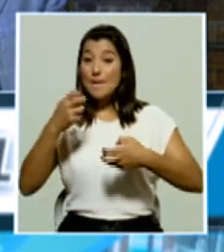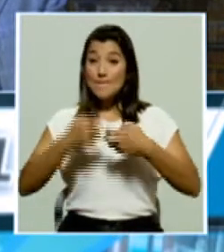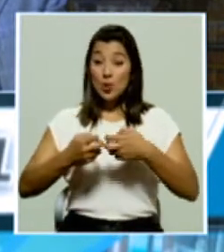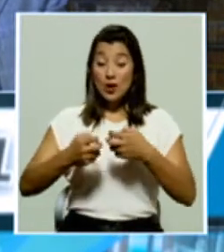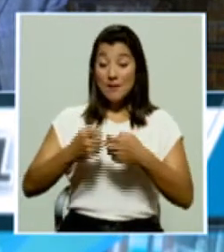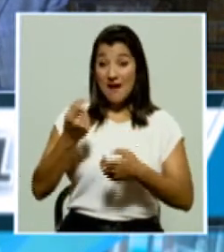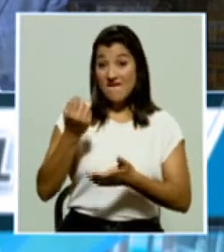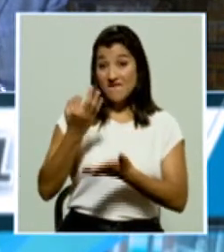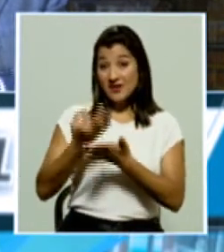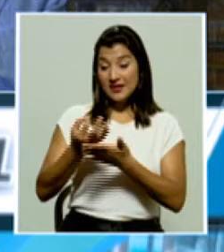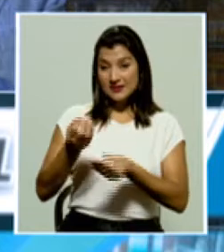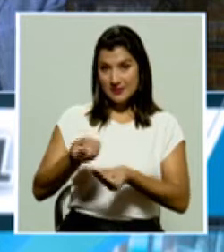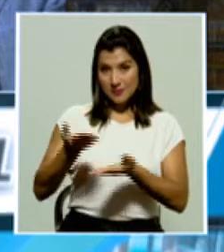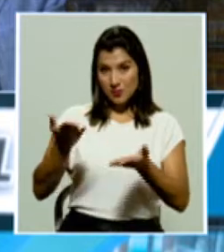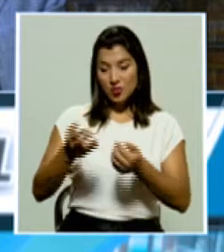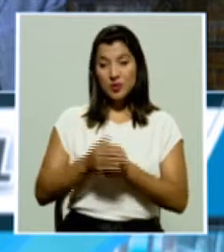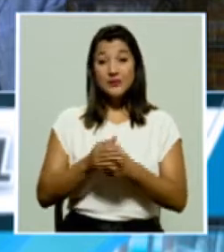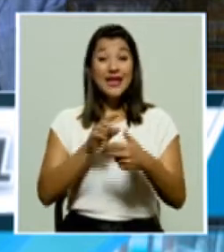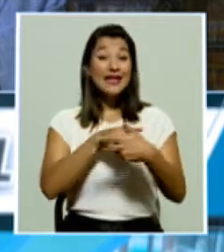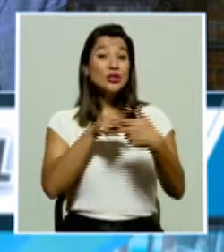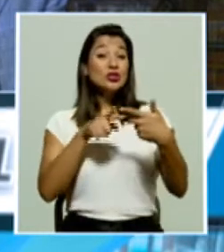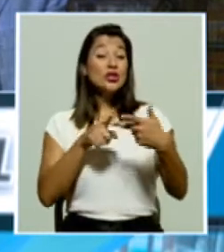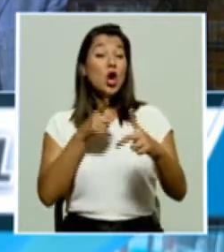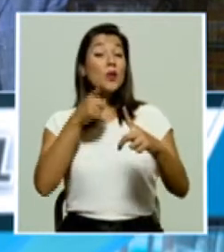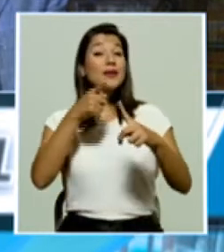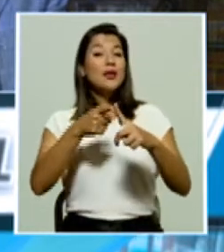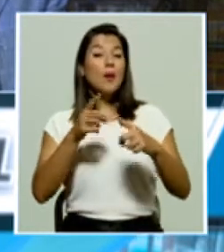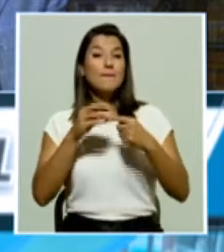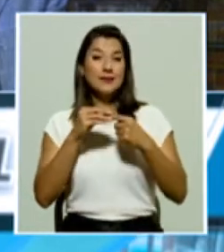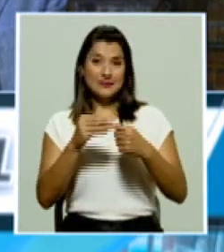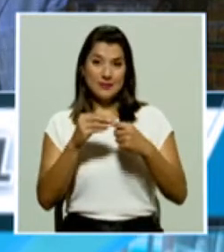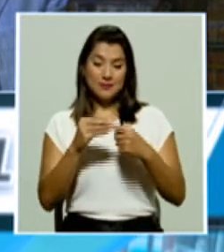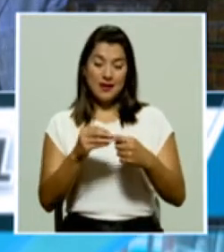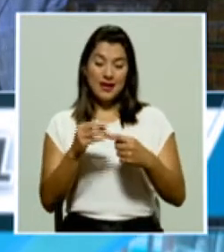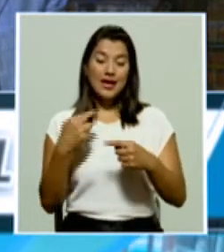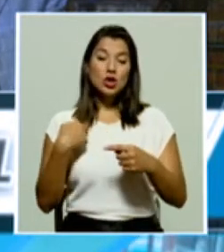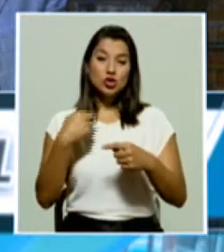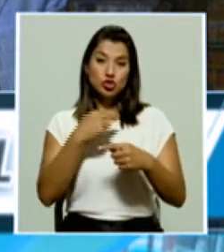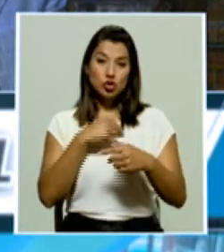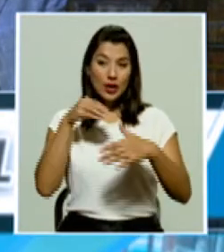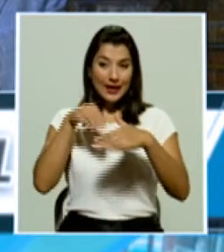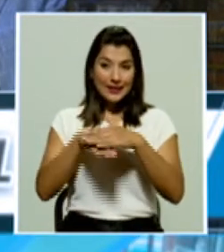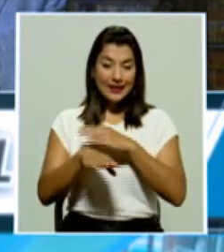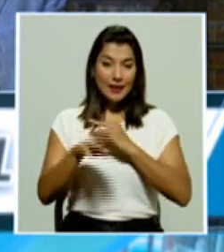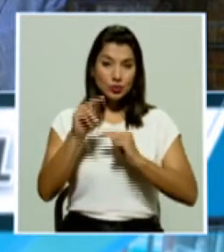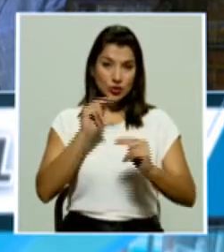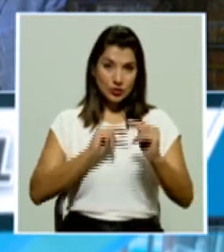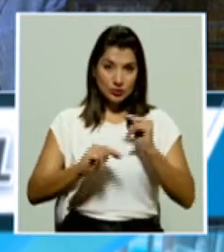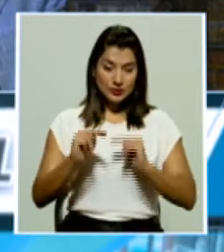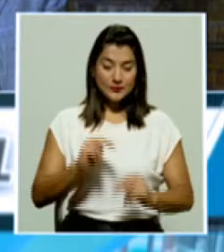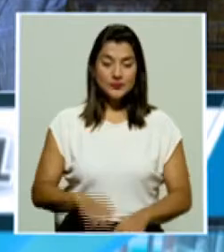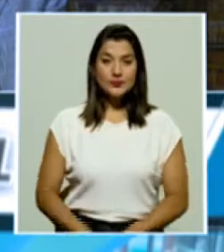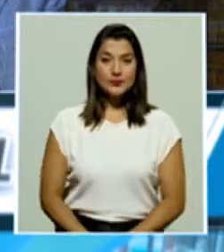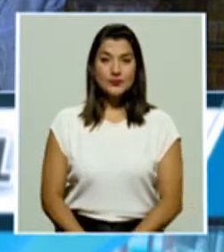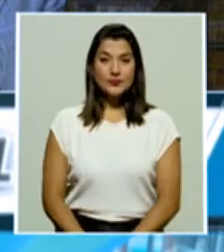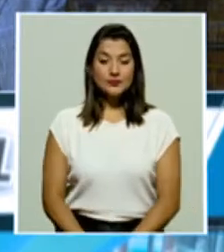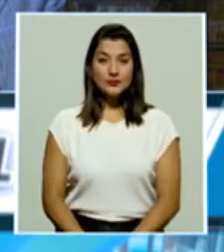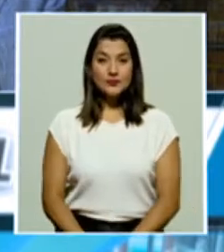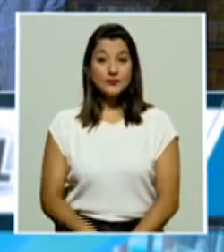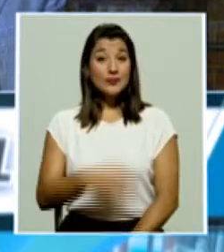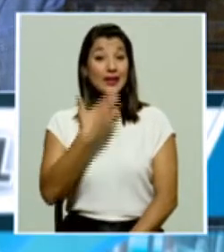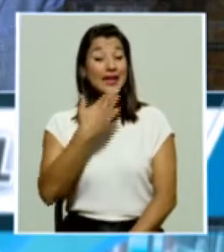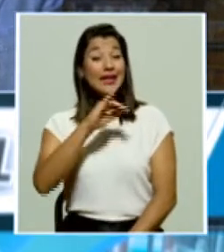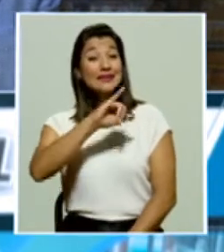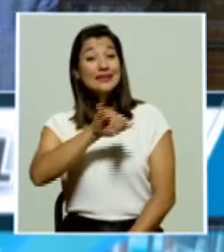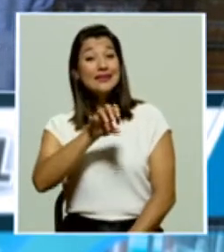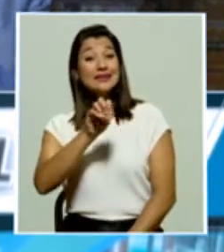finanzas públicas. Esos son los ejes centrales con los que entramos a esta mesa de negociación. Gracias, don